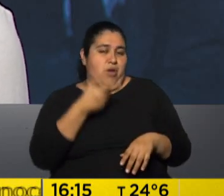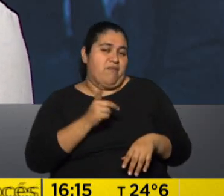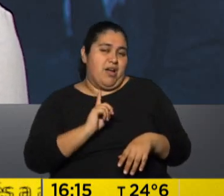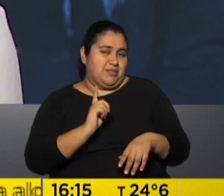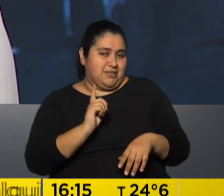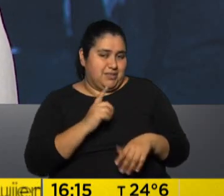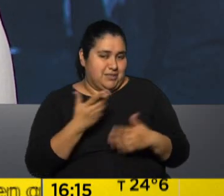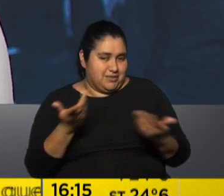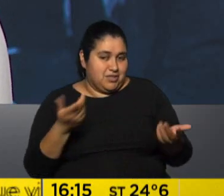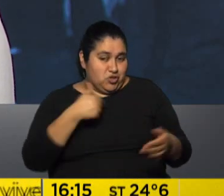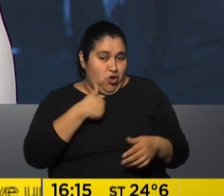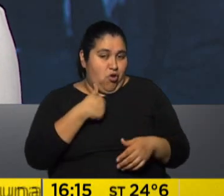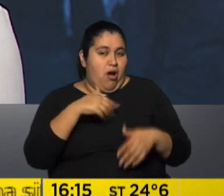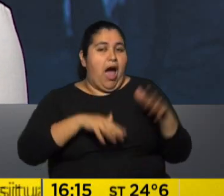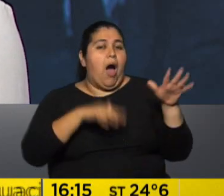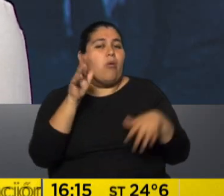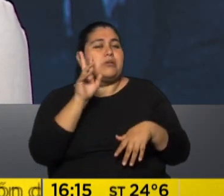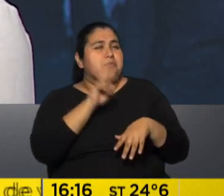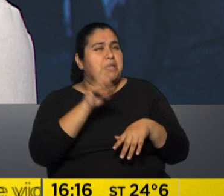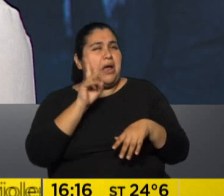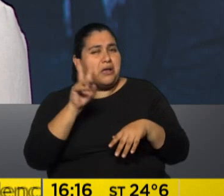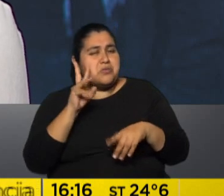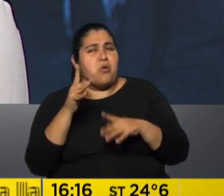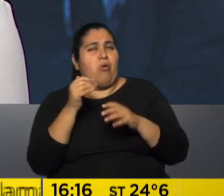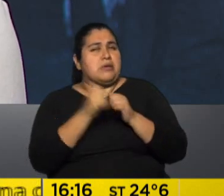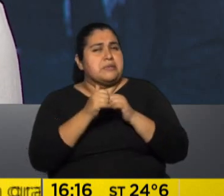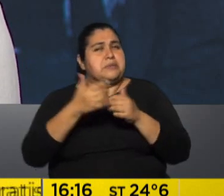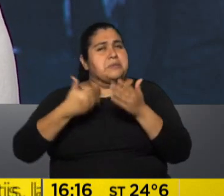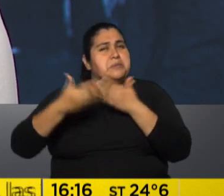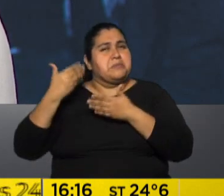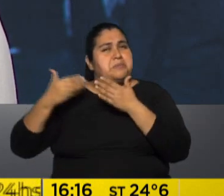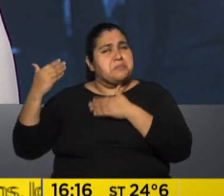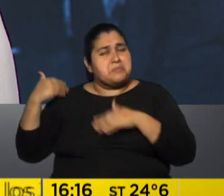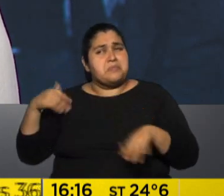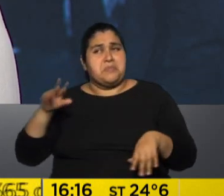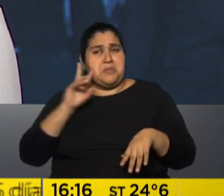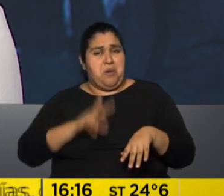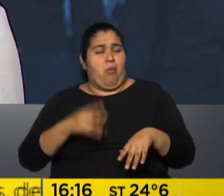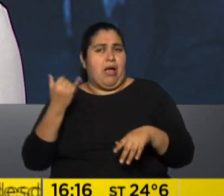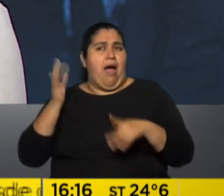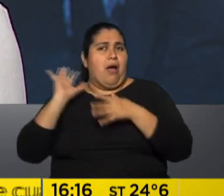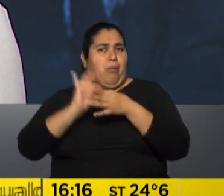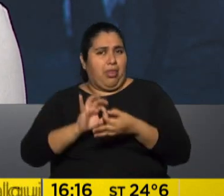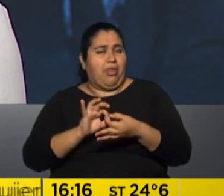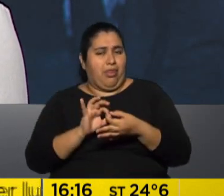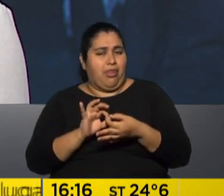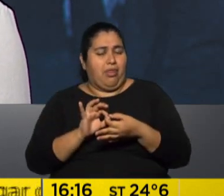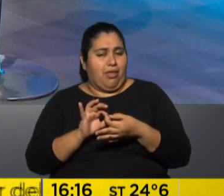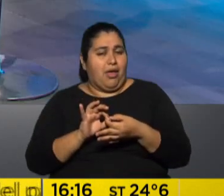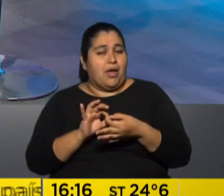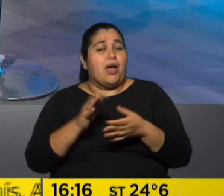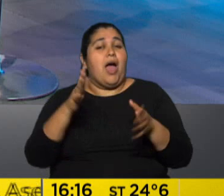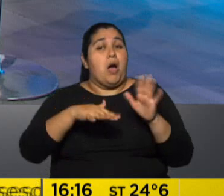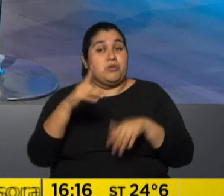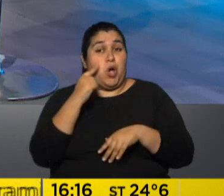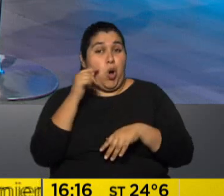Sí, yo, digamos, a veces mirando un poquito de historia, y esto tiene un poco en relación porque a veces el